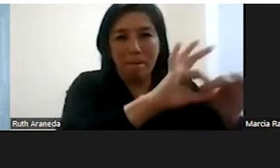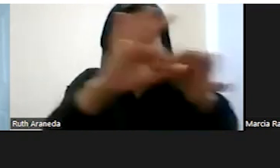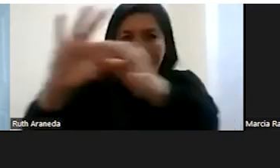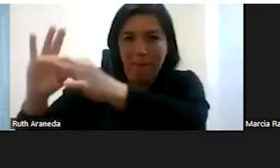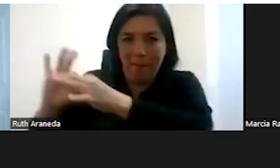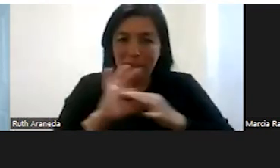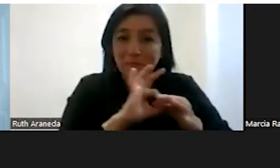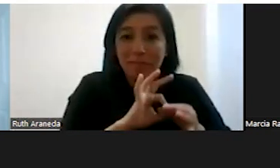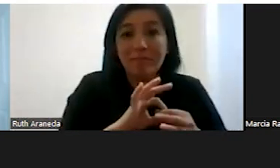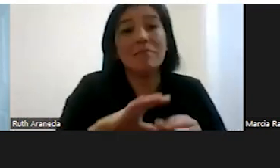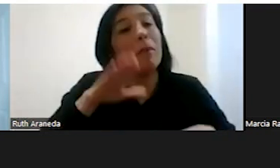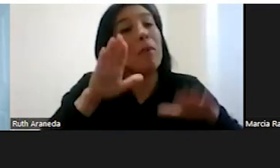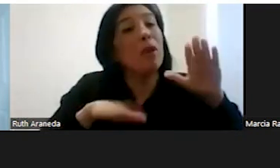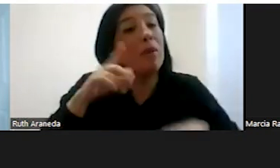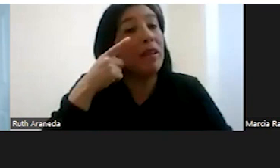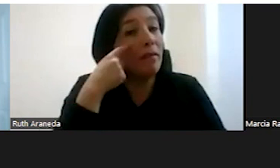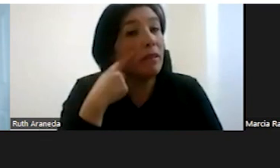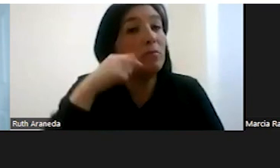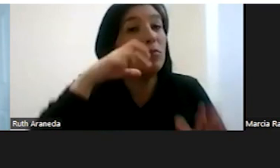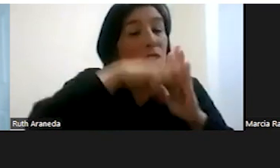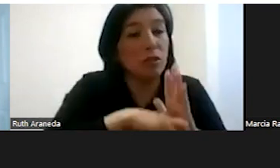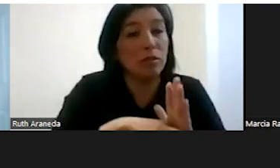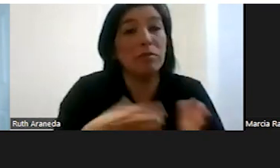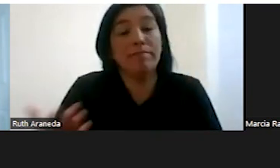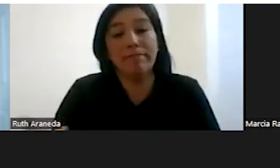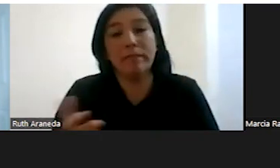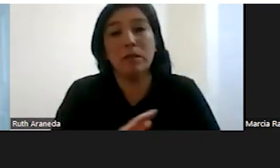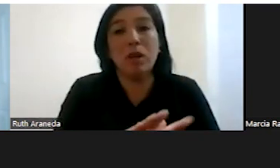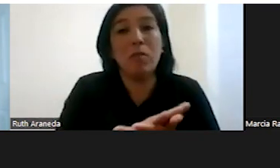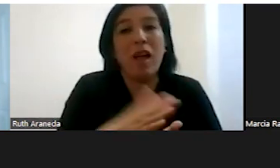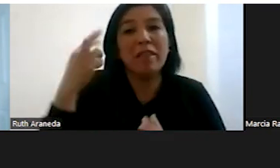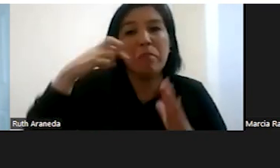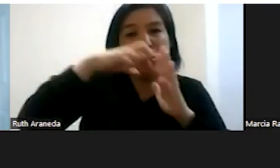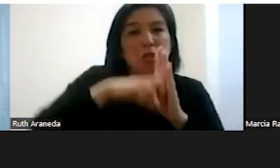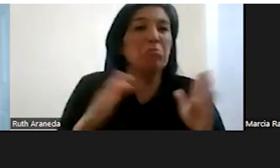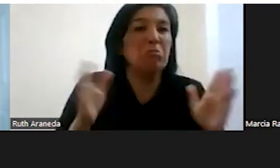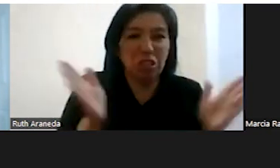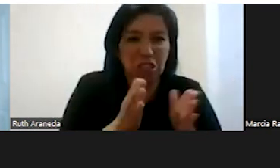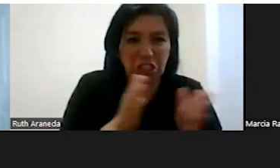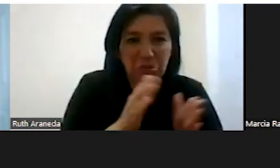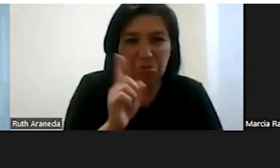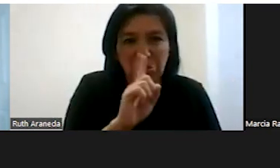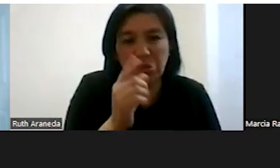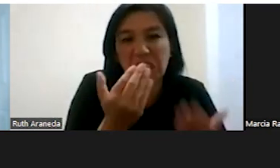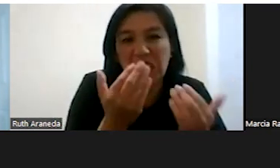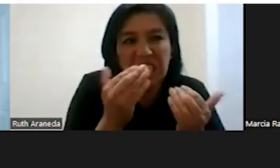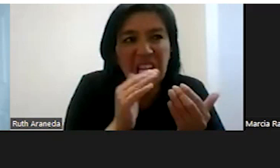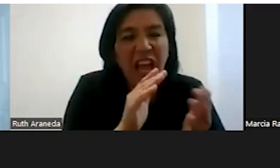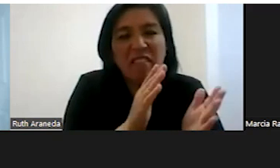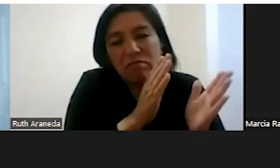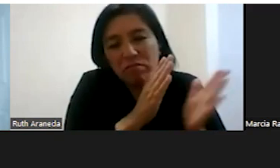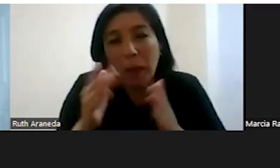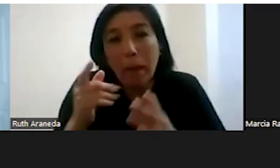mucho del tipo de proyecto, porque en este caso, ponte tú, era un proyecto pequeño. No requería estar sometido al sistema. Pero